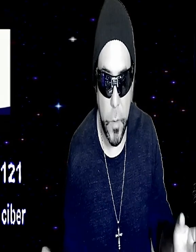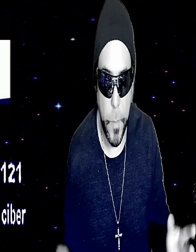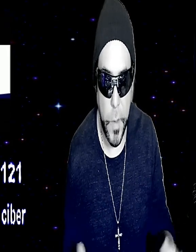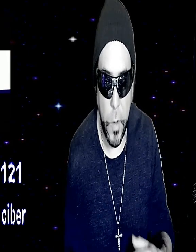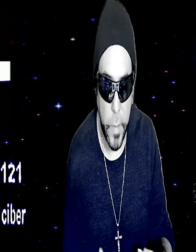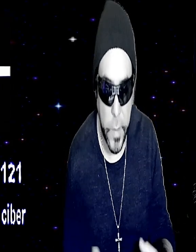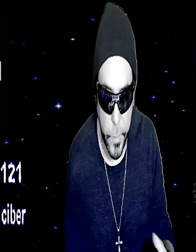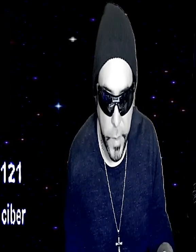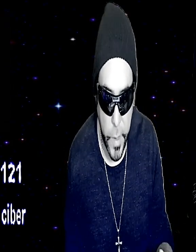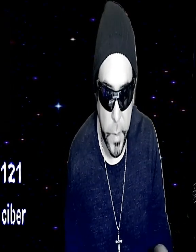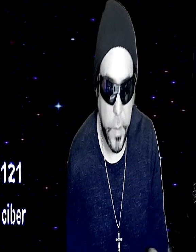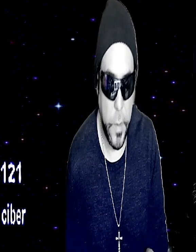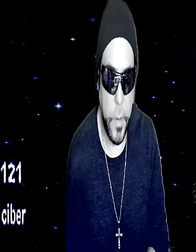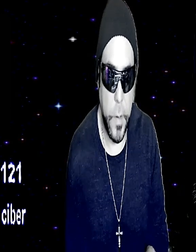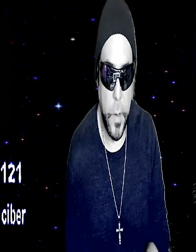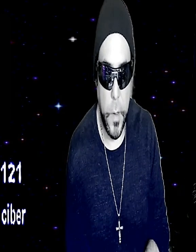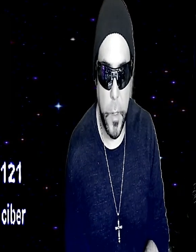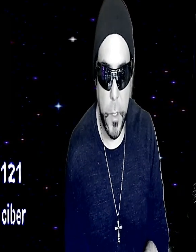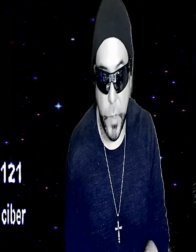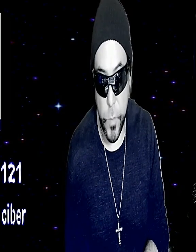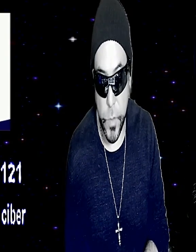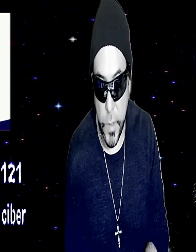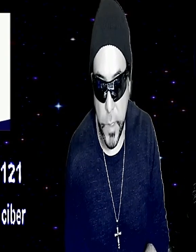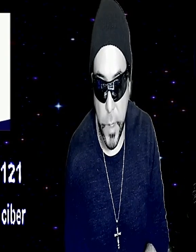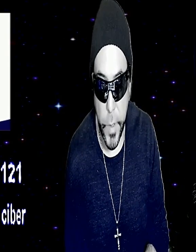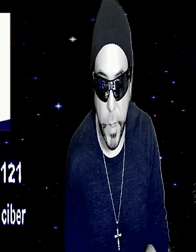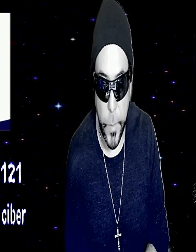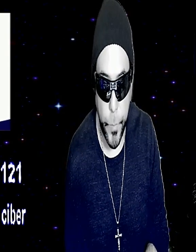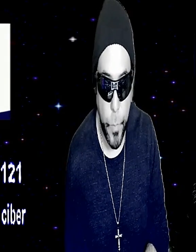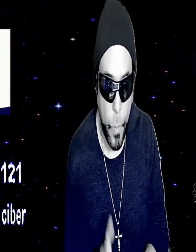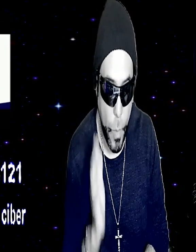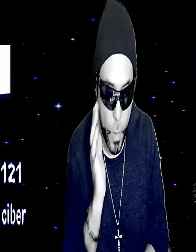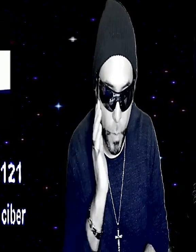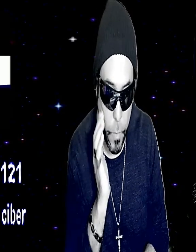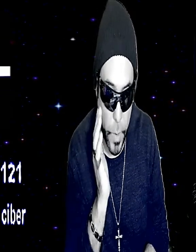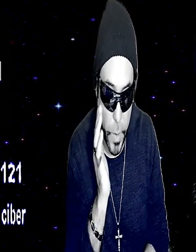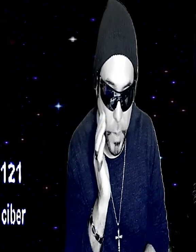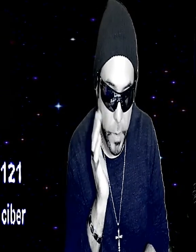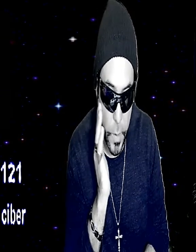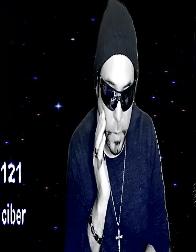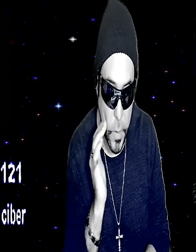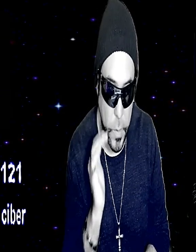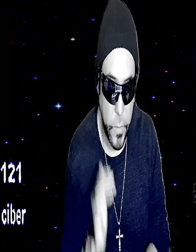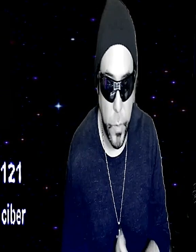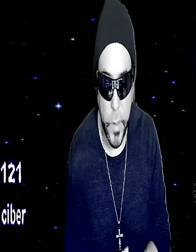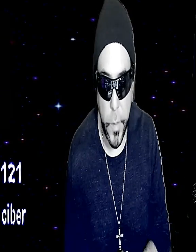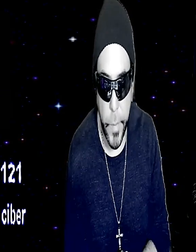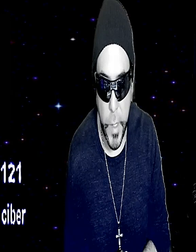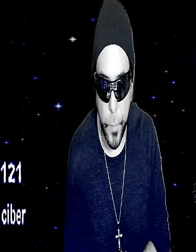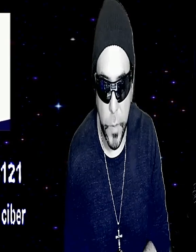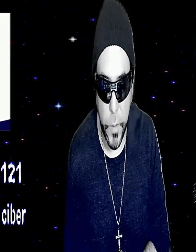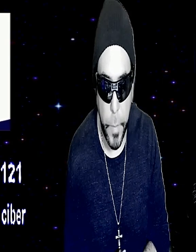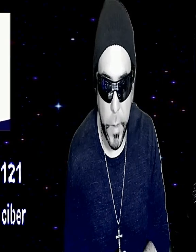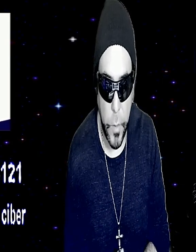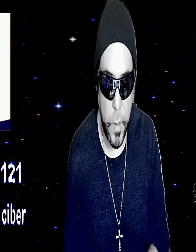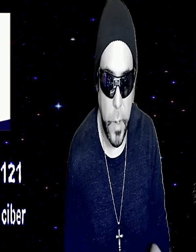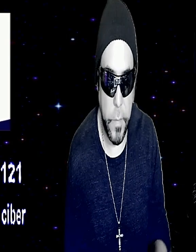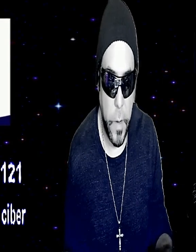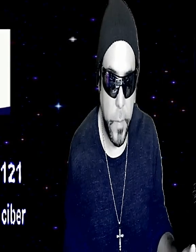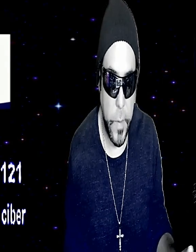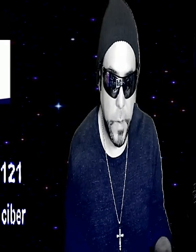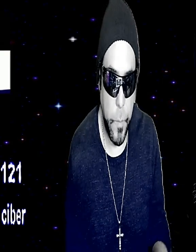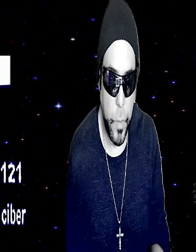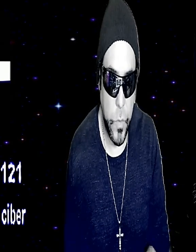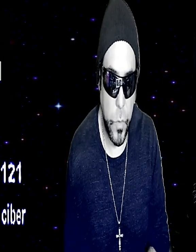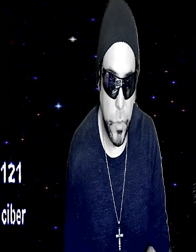que iba a terminar completa, no la va a terminar. Esperemos que si la termine completa. Y si no la termina, pues es parte de